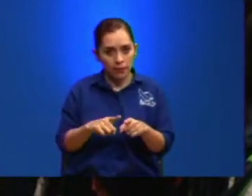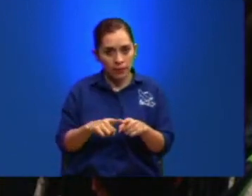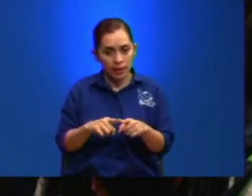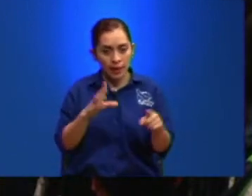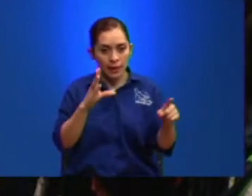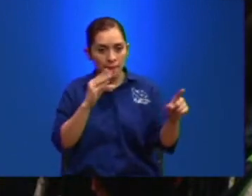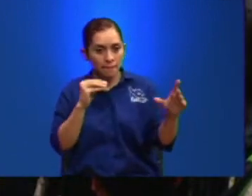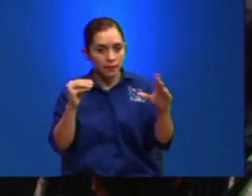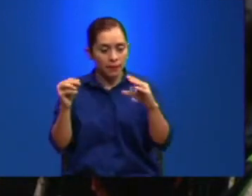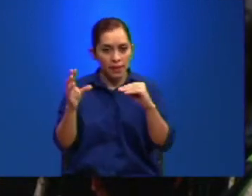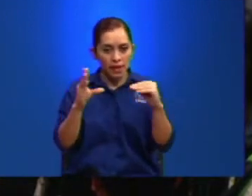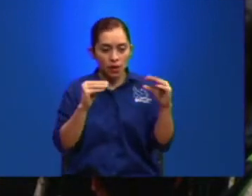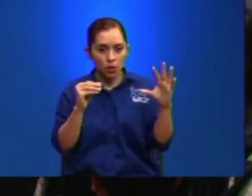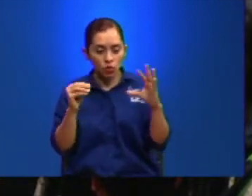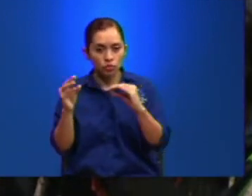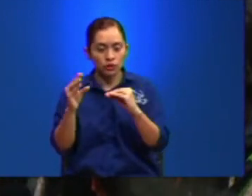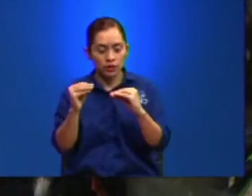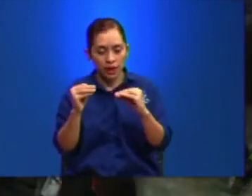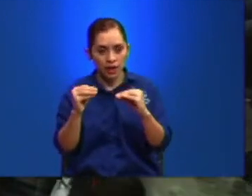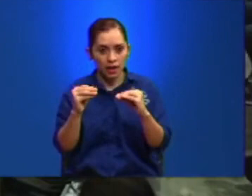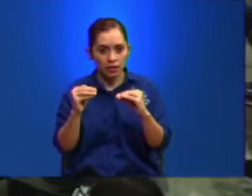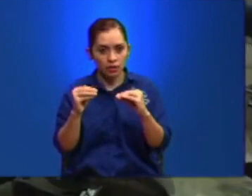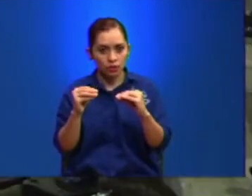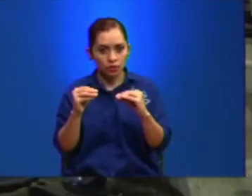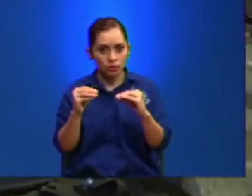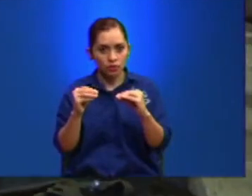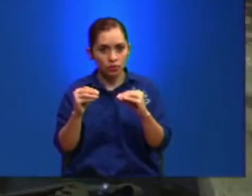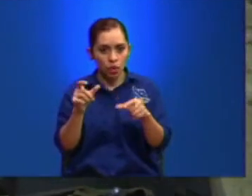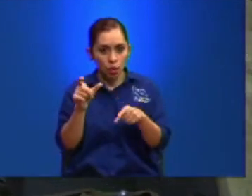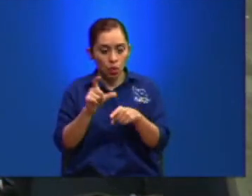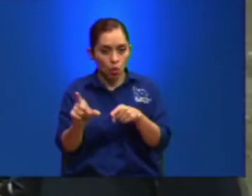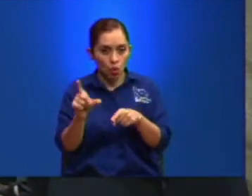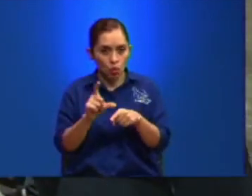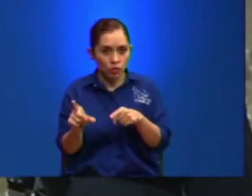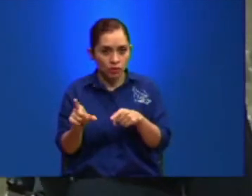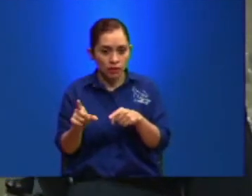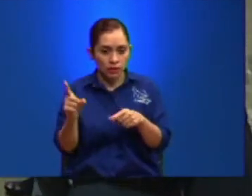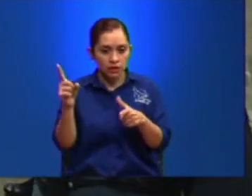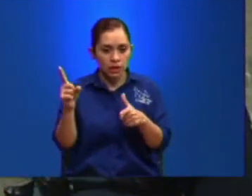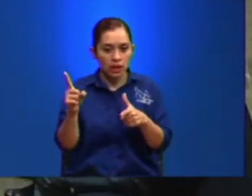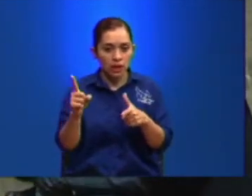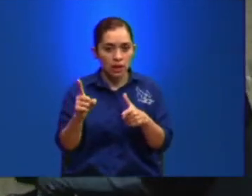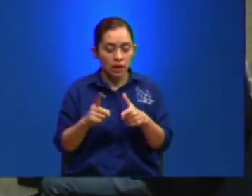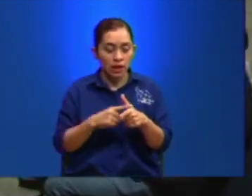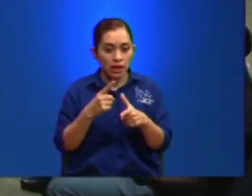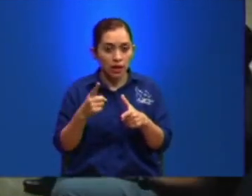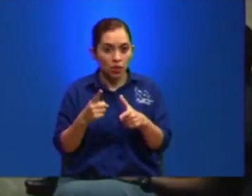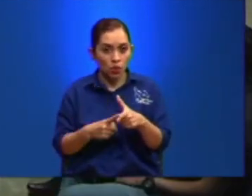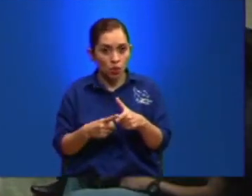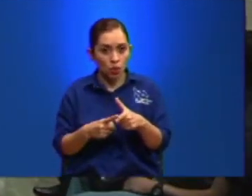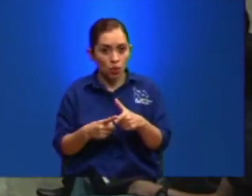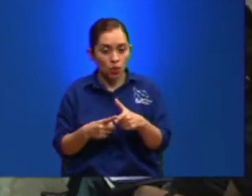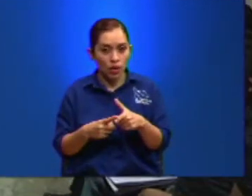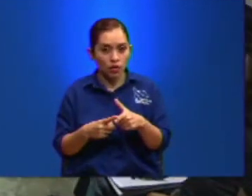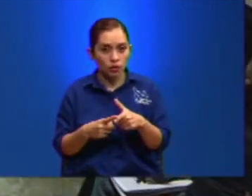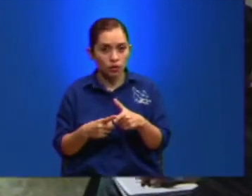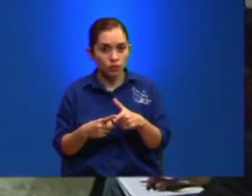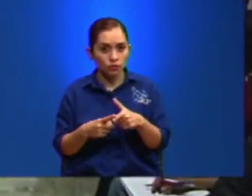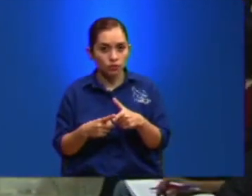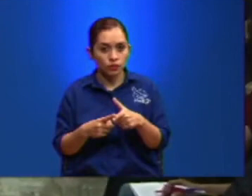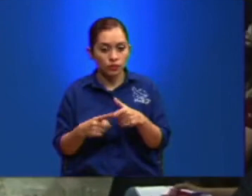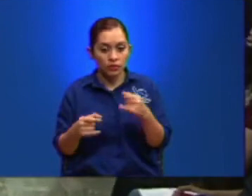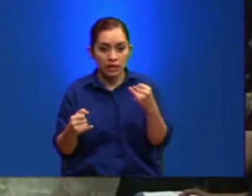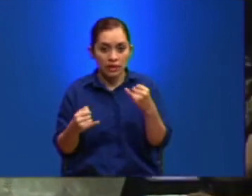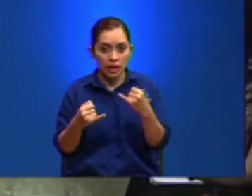el fragor de la batalla en una campaña era cuando era más atendido el ministro hasta dejarlo fondeado